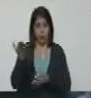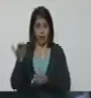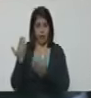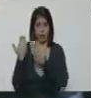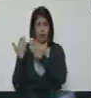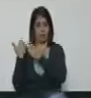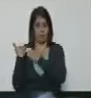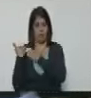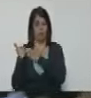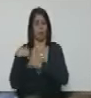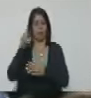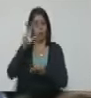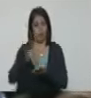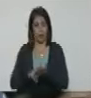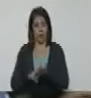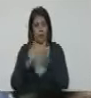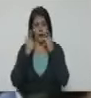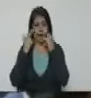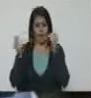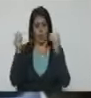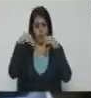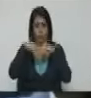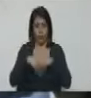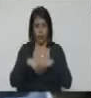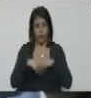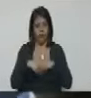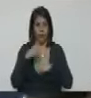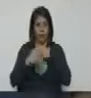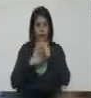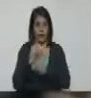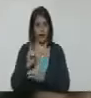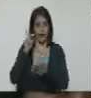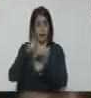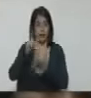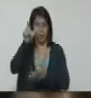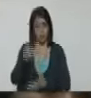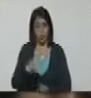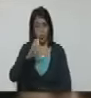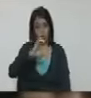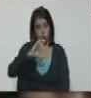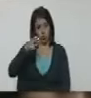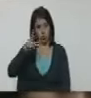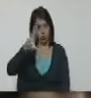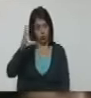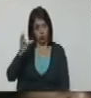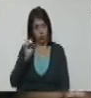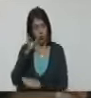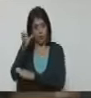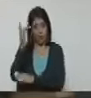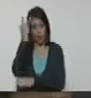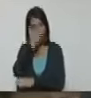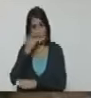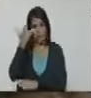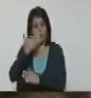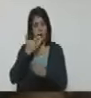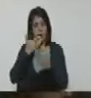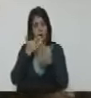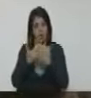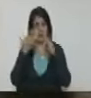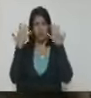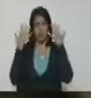manos de esta plenaria aprobar este acuerdo para que vaya un patriota, Chucho García, a tierras africanas. Muchísimas